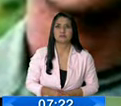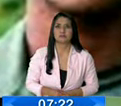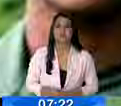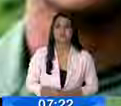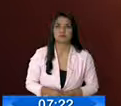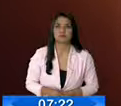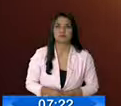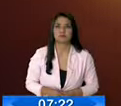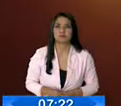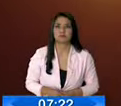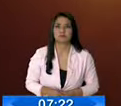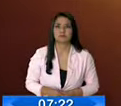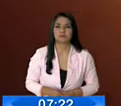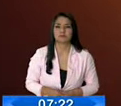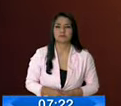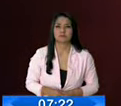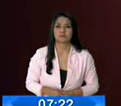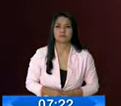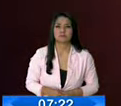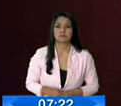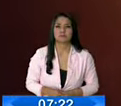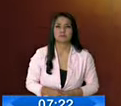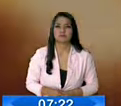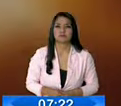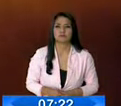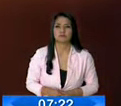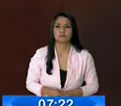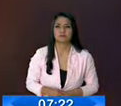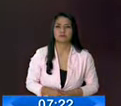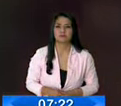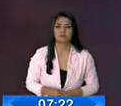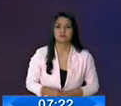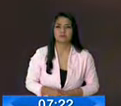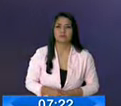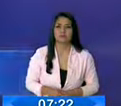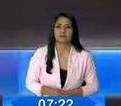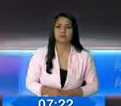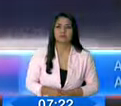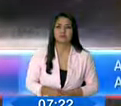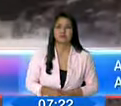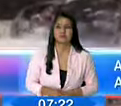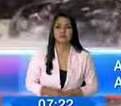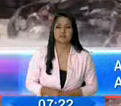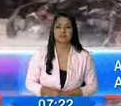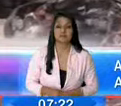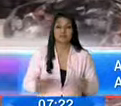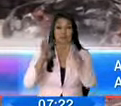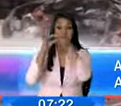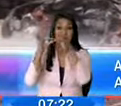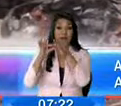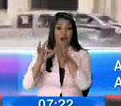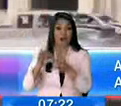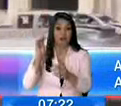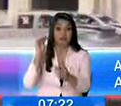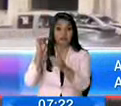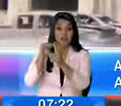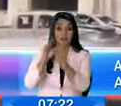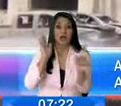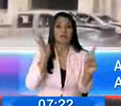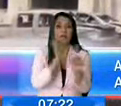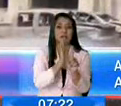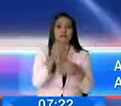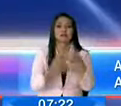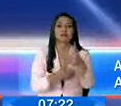con mi familia. ¡Ey, ábranse que los carros tienen combustible! ¡Pueden estallar! Amenazas que más tarde se